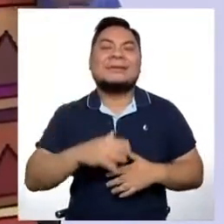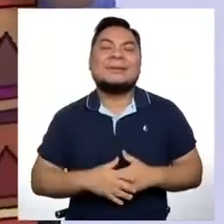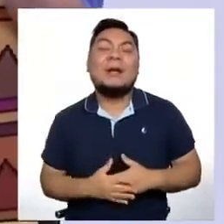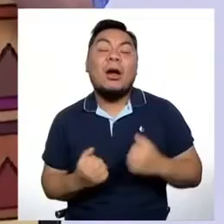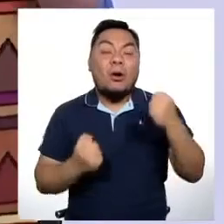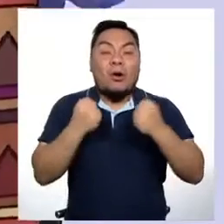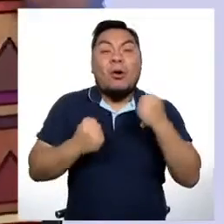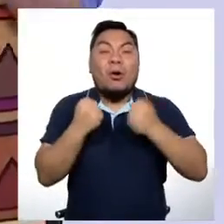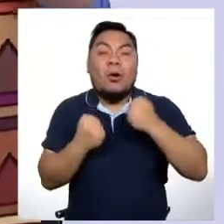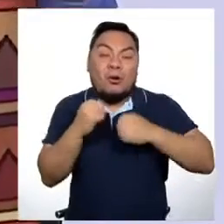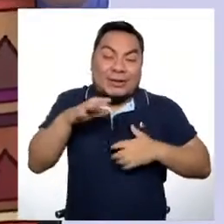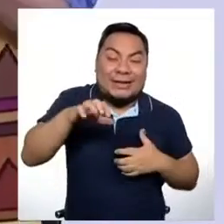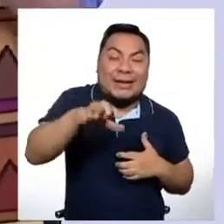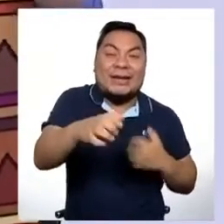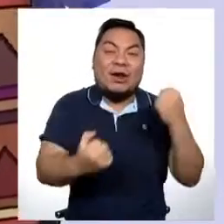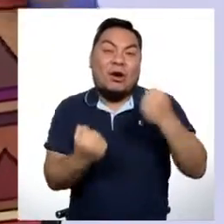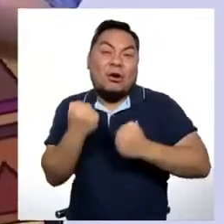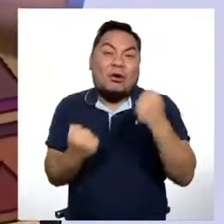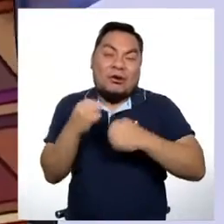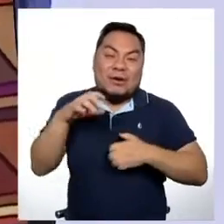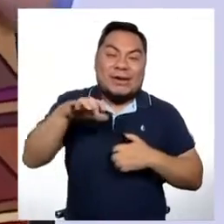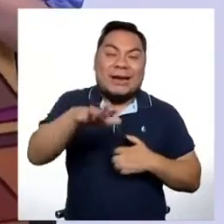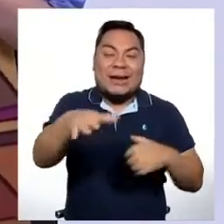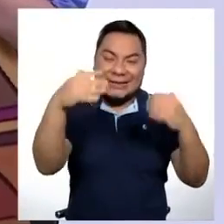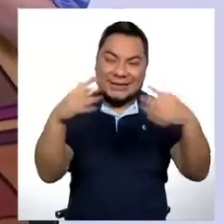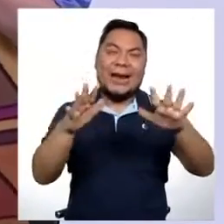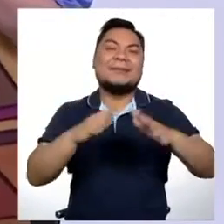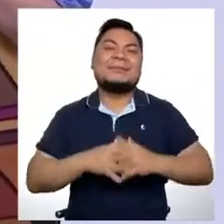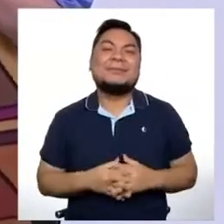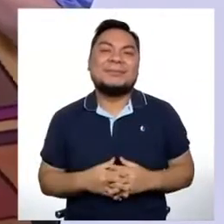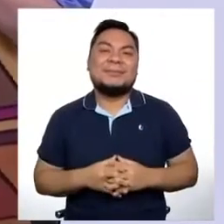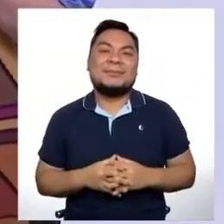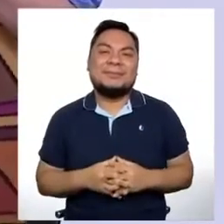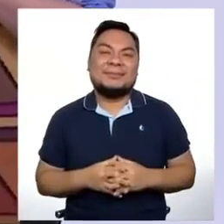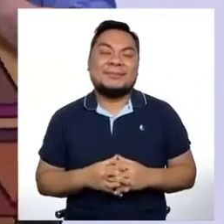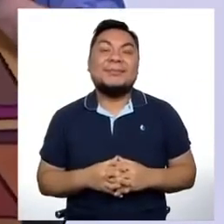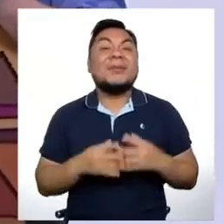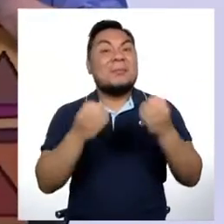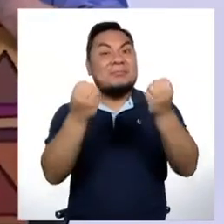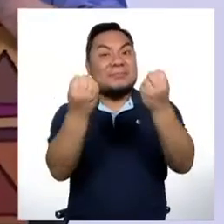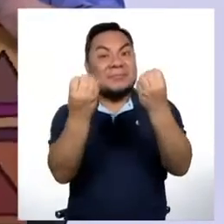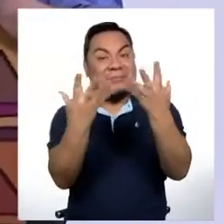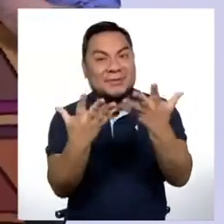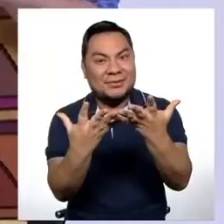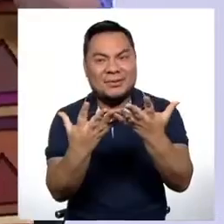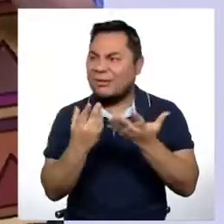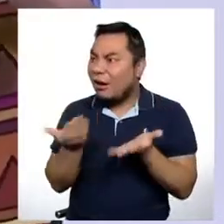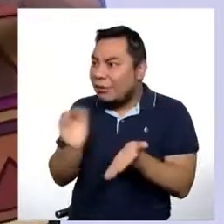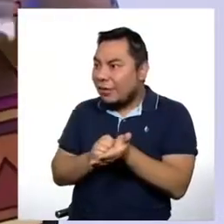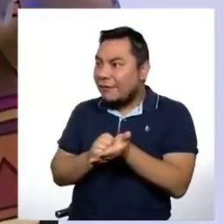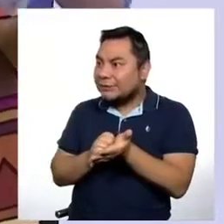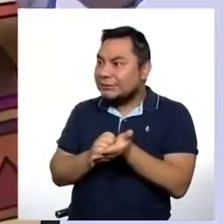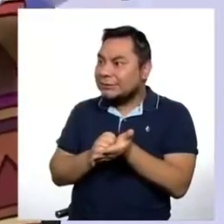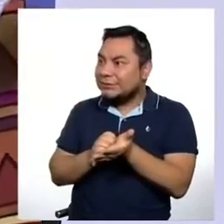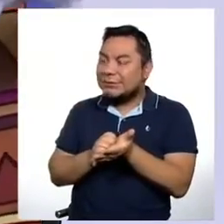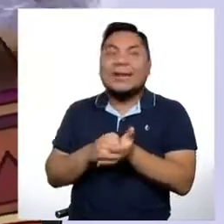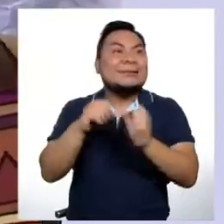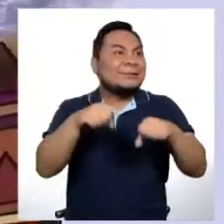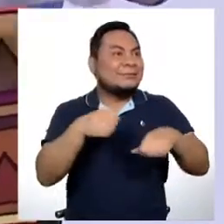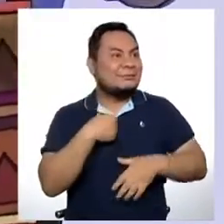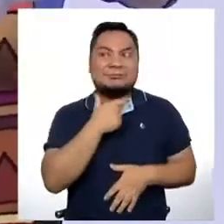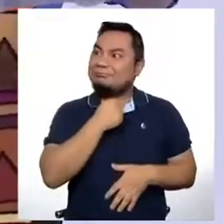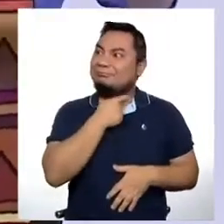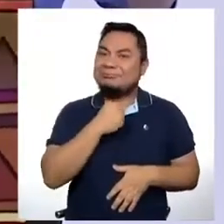ya. Corre araña, corre ya. Corre araña, corre ya. Corre ya. Muy bien. ¿Lo podemos repetir? Por favor. Me